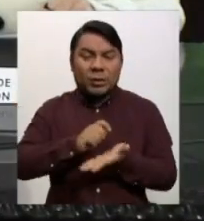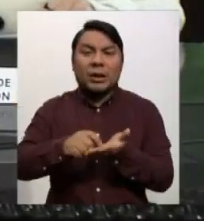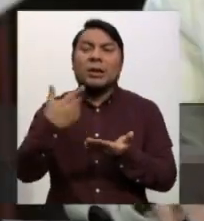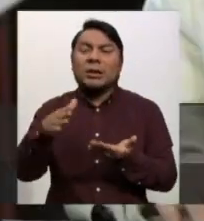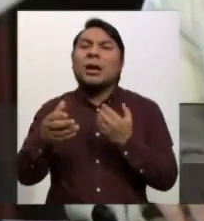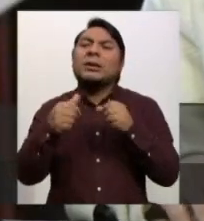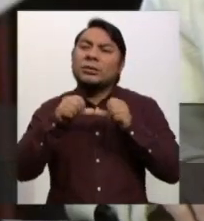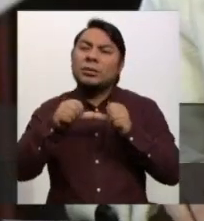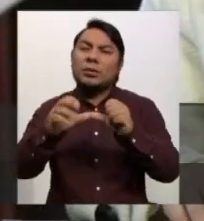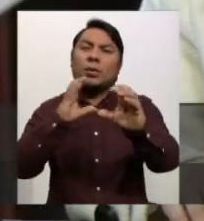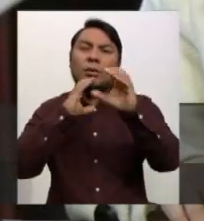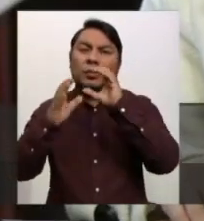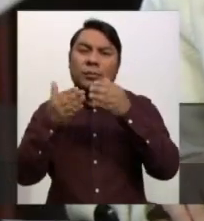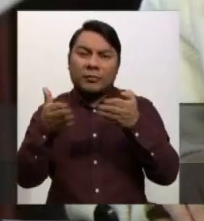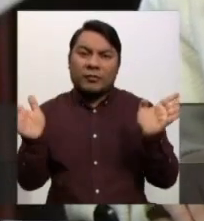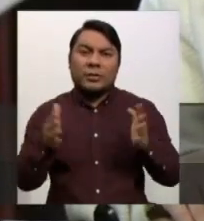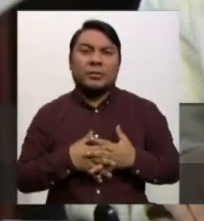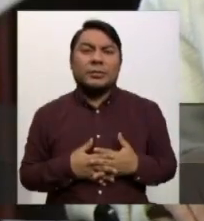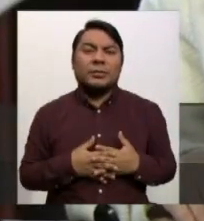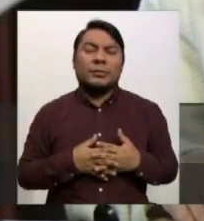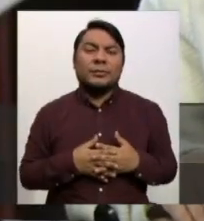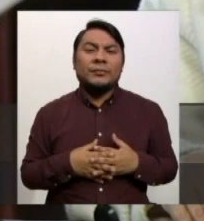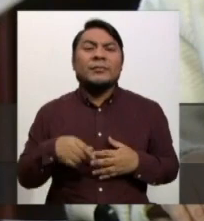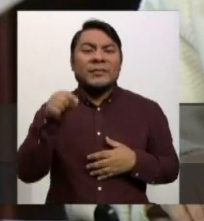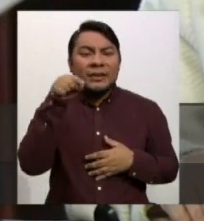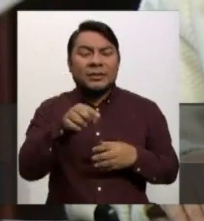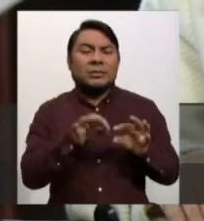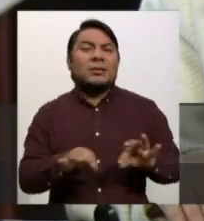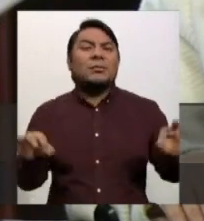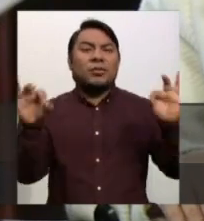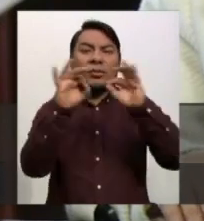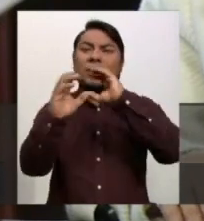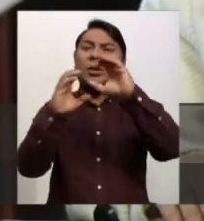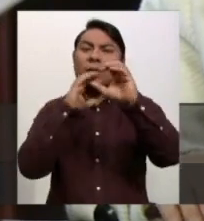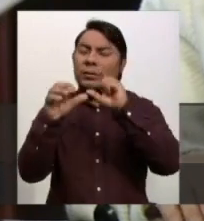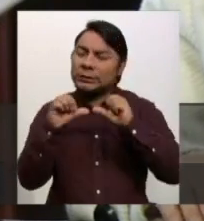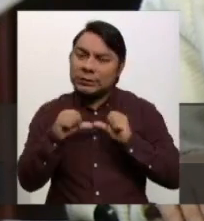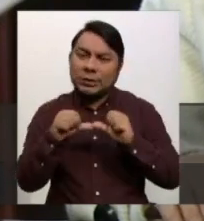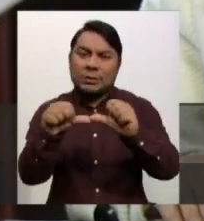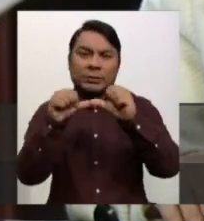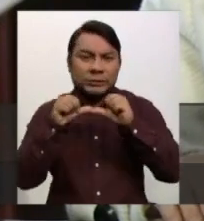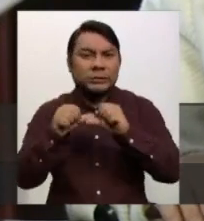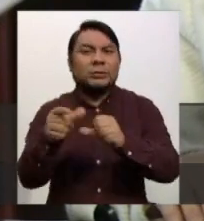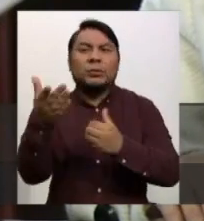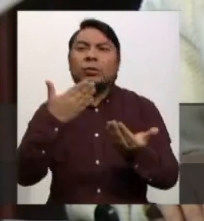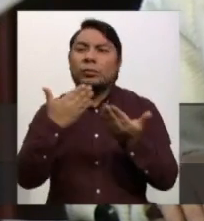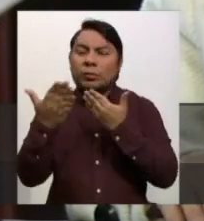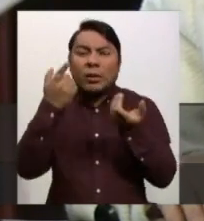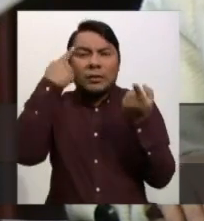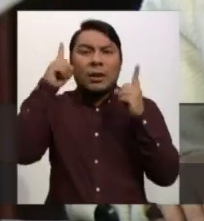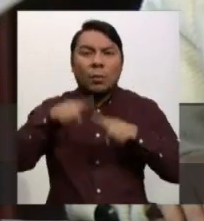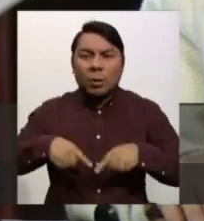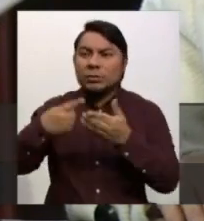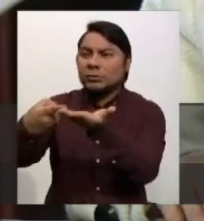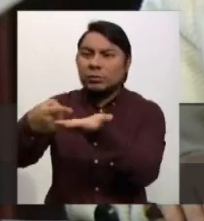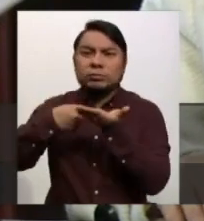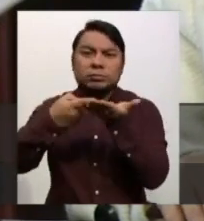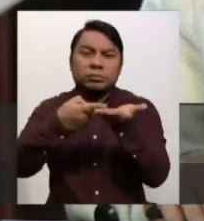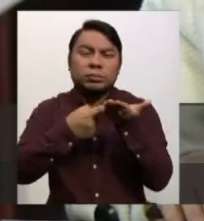diálogo abierto. Reconocemos la importancia del diálogo continuo como la herramienta para llegar a acuerdos. E